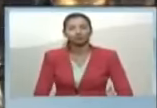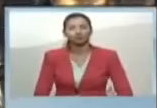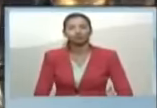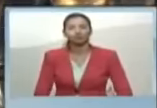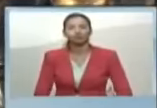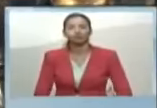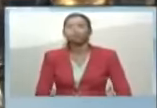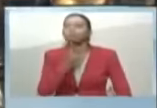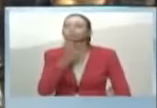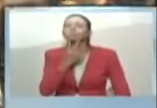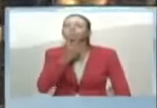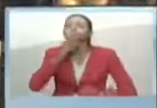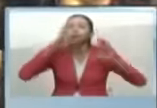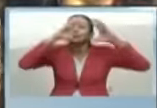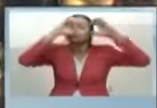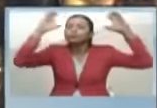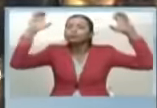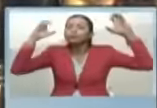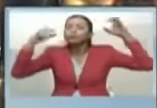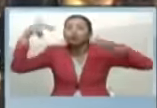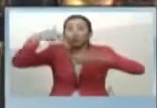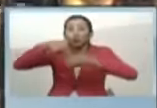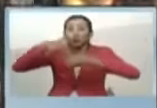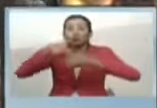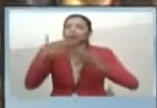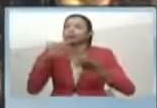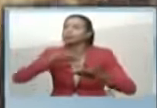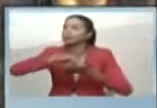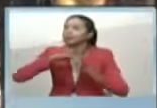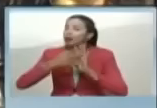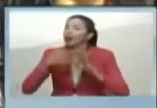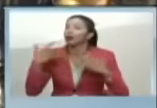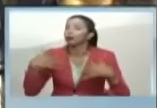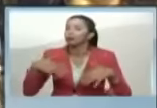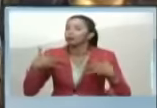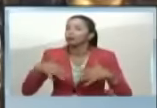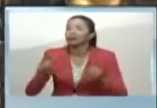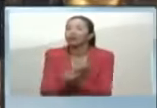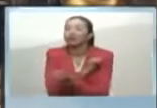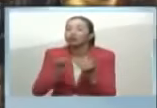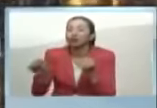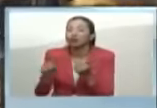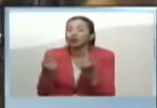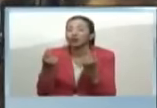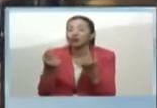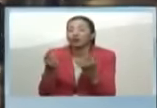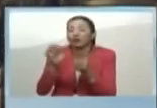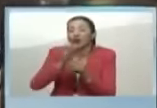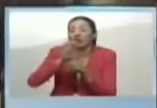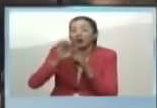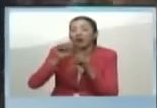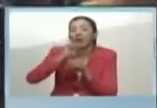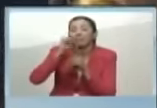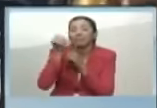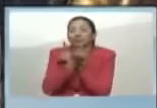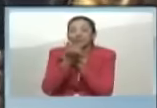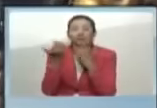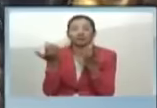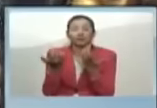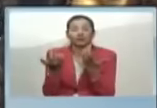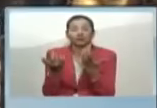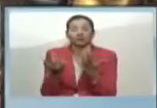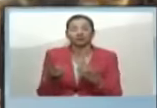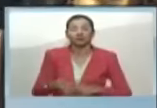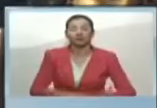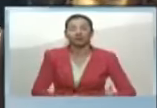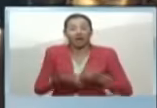gasolina. Y eso es preludio del apocalipsis ecológico, mejor dicho, del suicidio ecológico